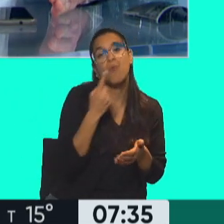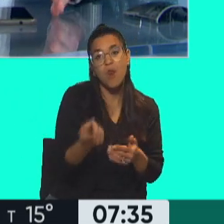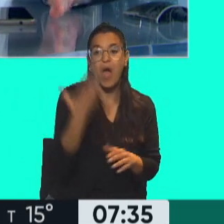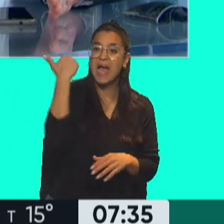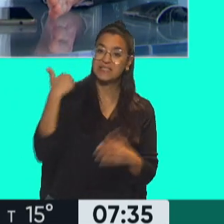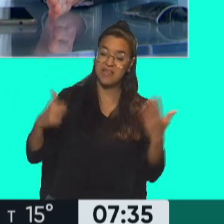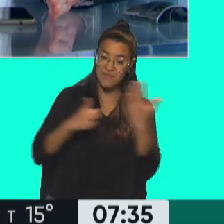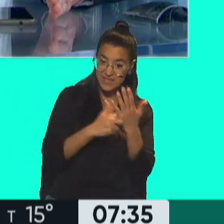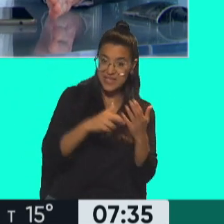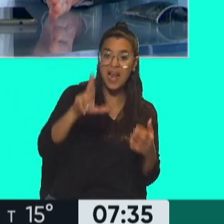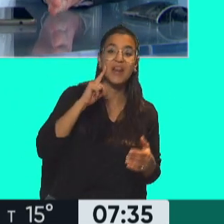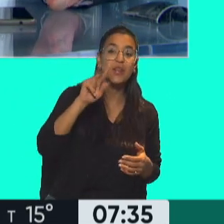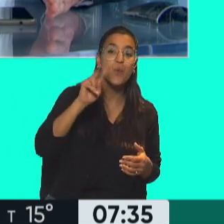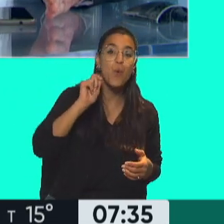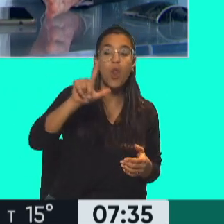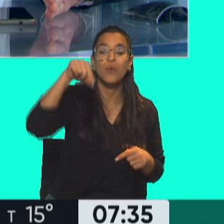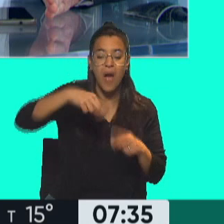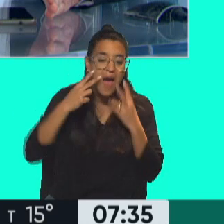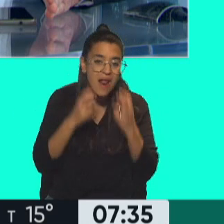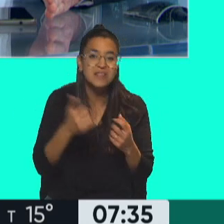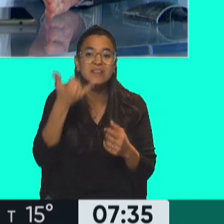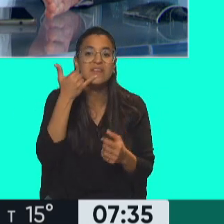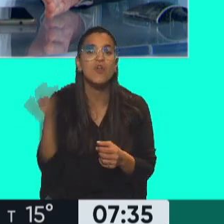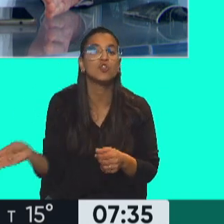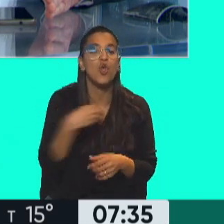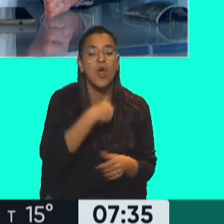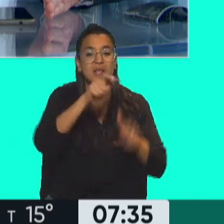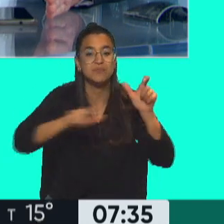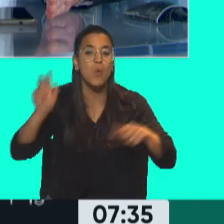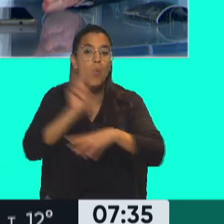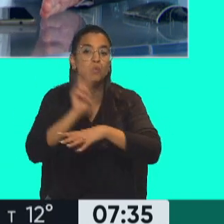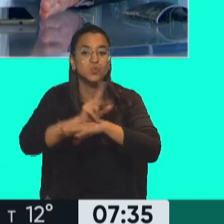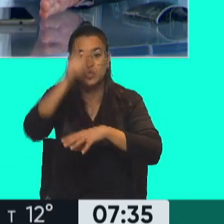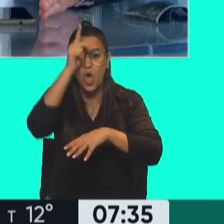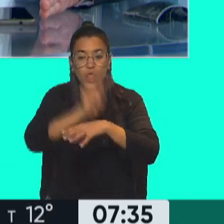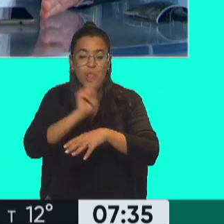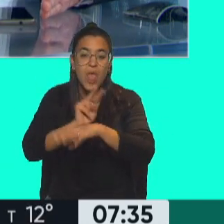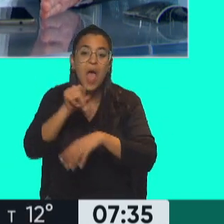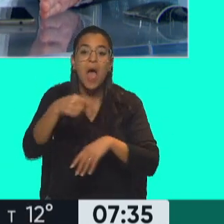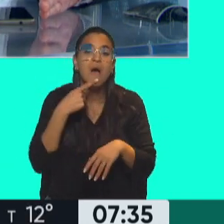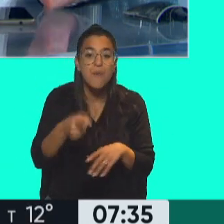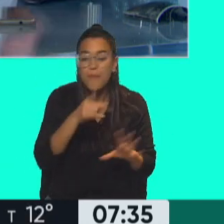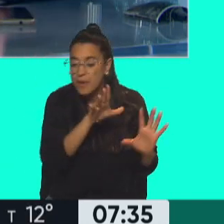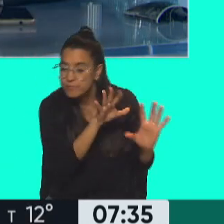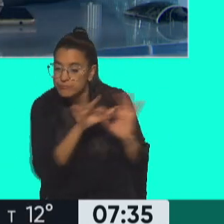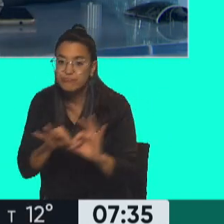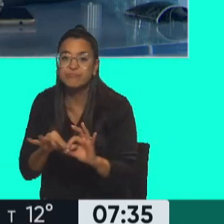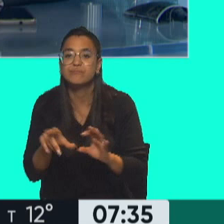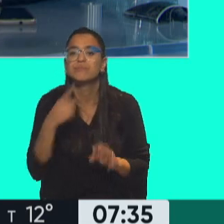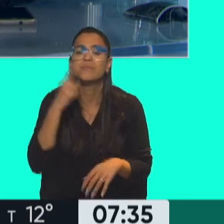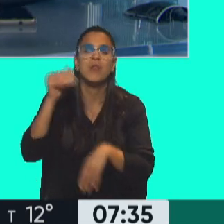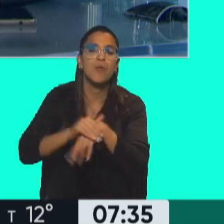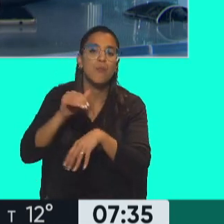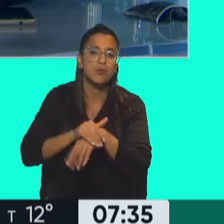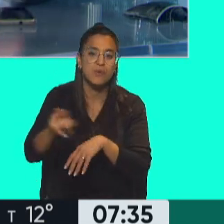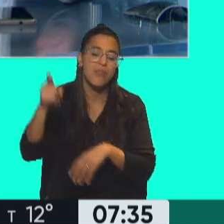ayer? Pidió un análisis de los teléfonos de todos los custodios, porque lo que está buscando es alguna línea que permita inferir